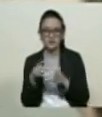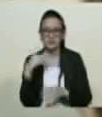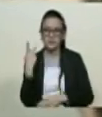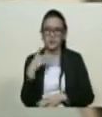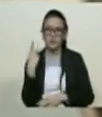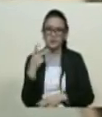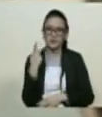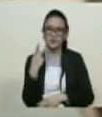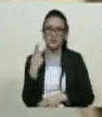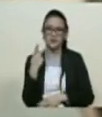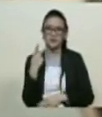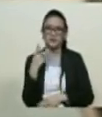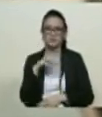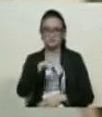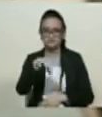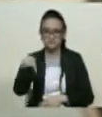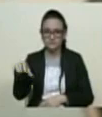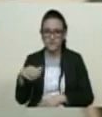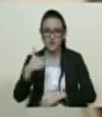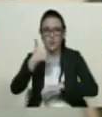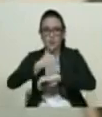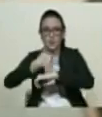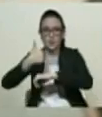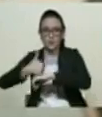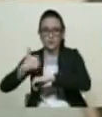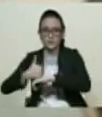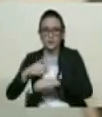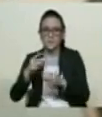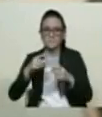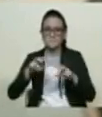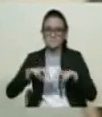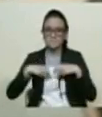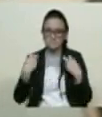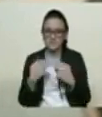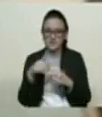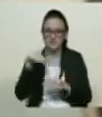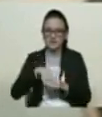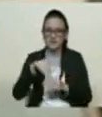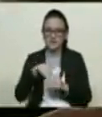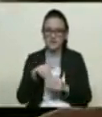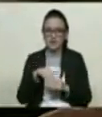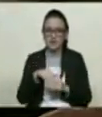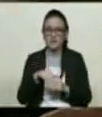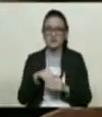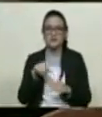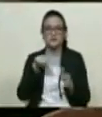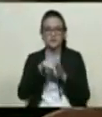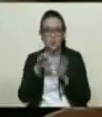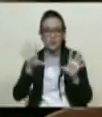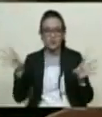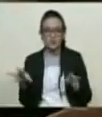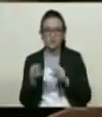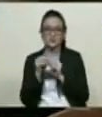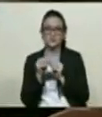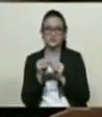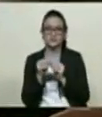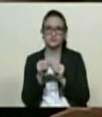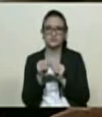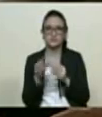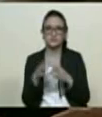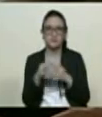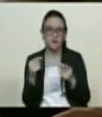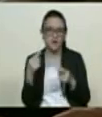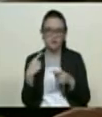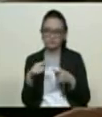políticas en las instalaciones de las juntas regionales, en las mesas electorales y en la sala de totalización y todas las instancias que así considera